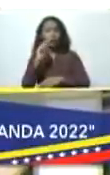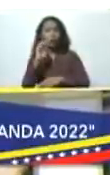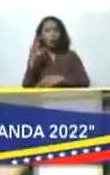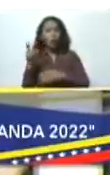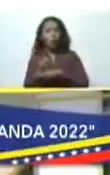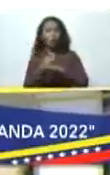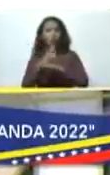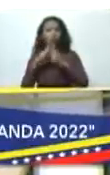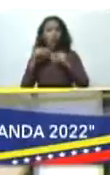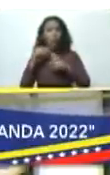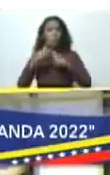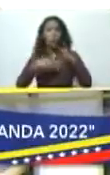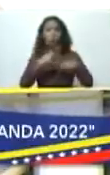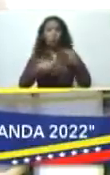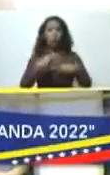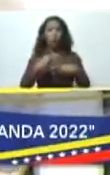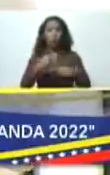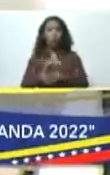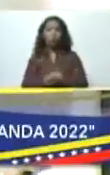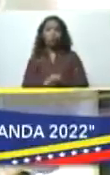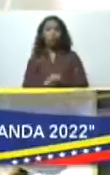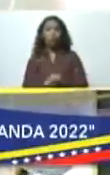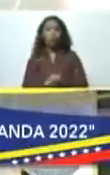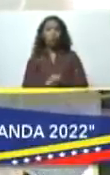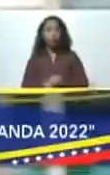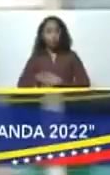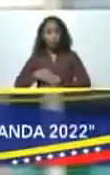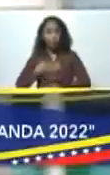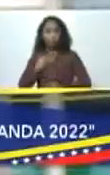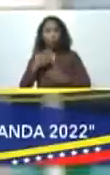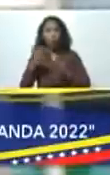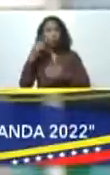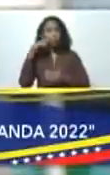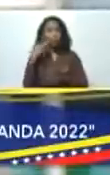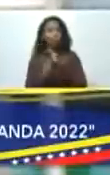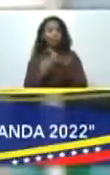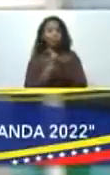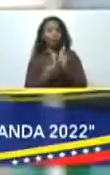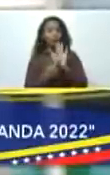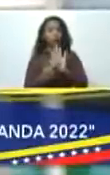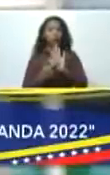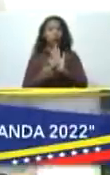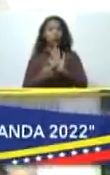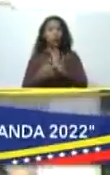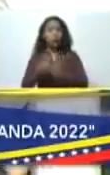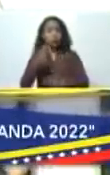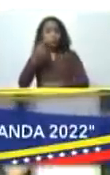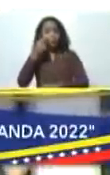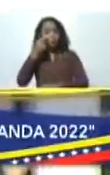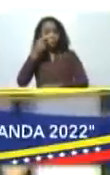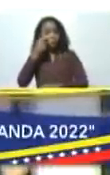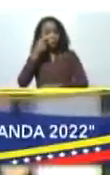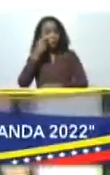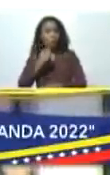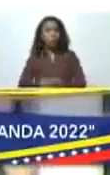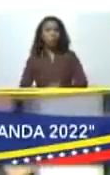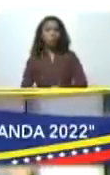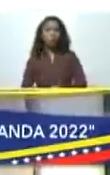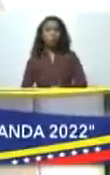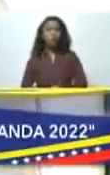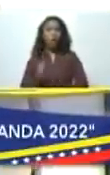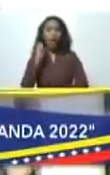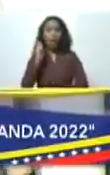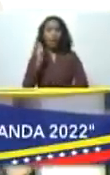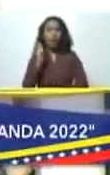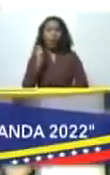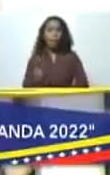con todos los productores y productoras, con la Cavidot, y pudimos palpar, ver de cerca la tarea